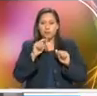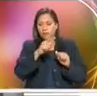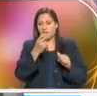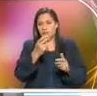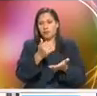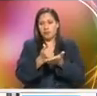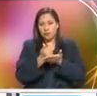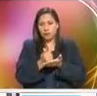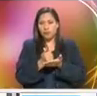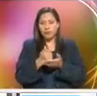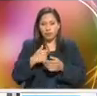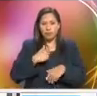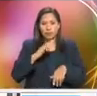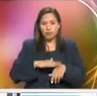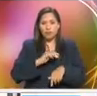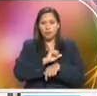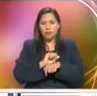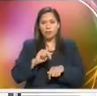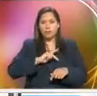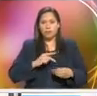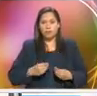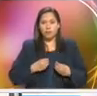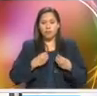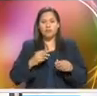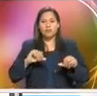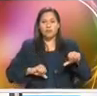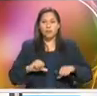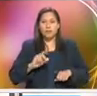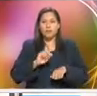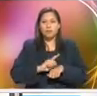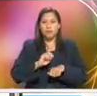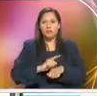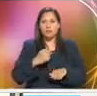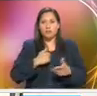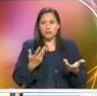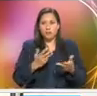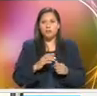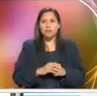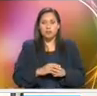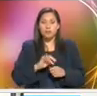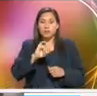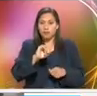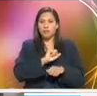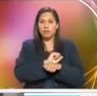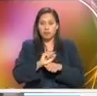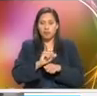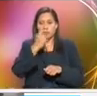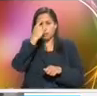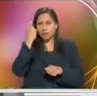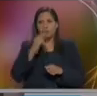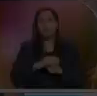puede ayudarnos a hacer más sencilla nuestra vida y las actividades cotidianas que realizamos. Y sí que la hace sencilla. Sí, de verdad que sí, coincido.